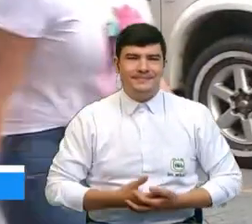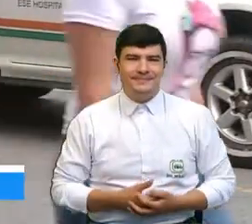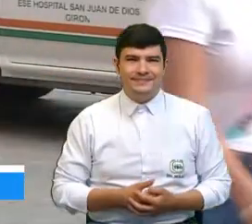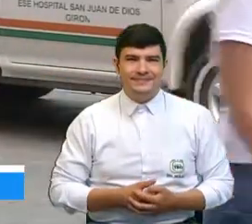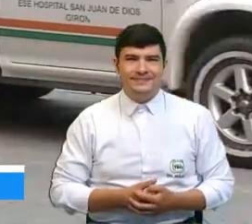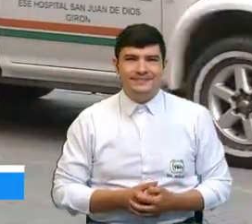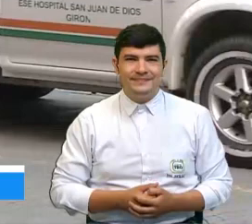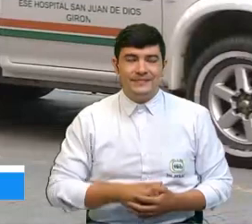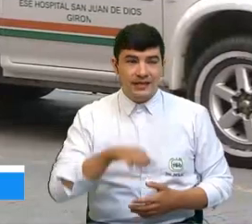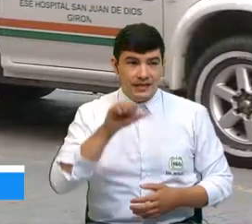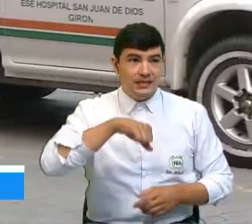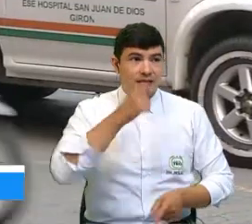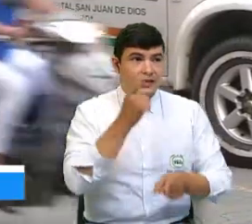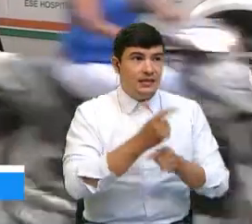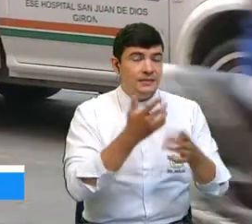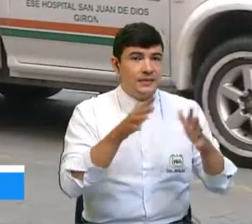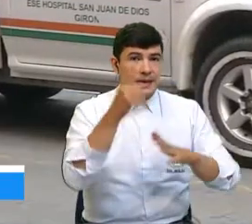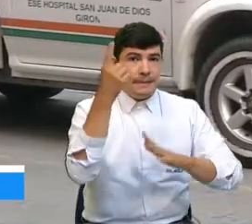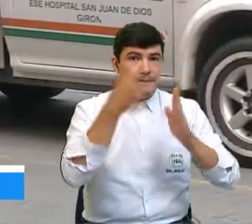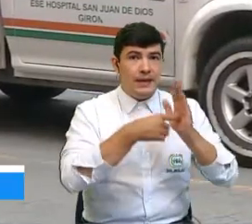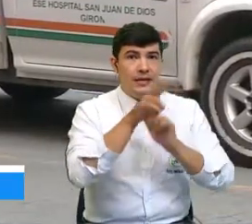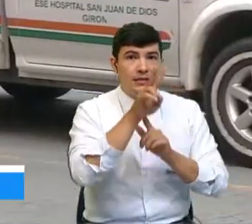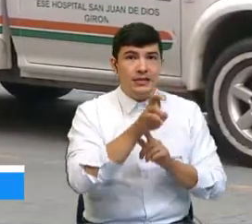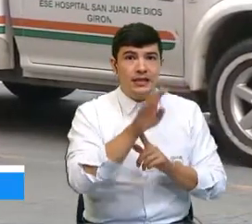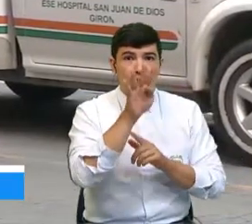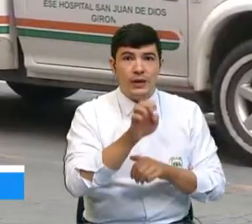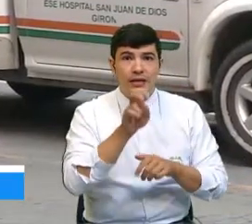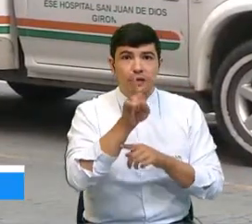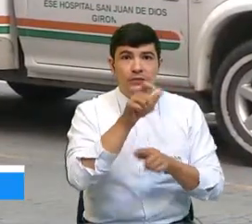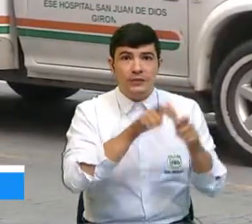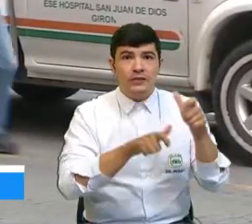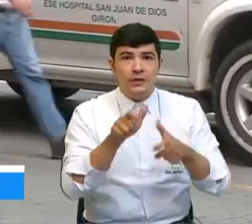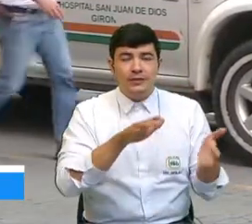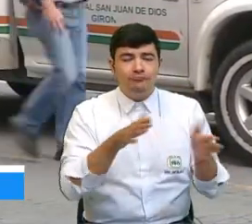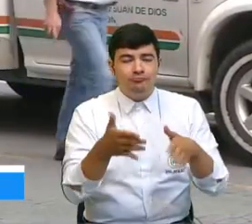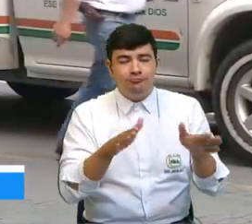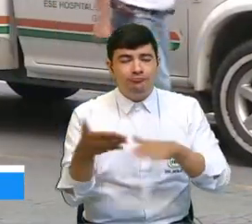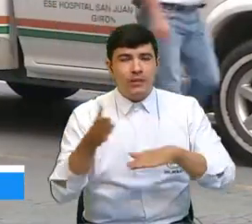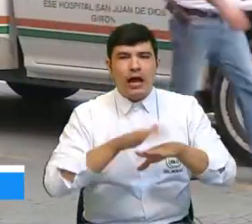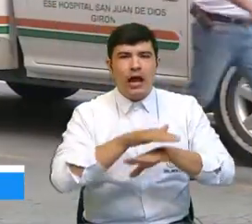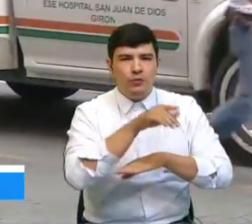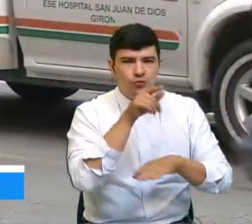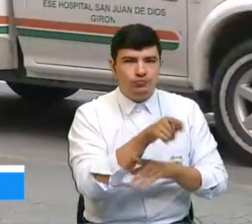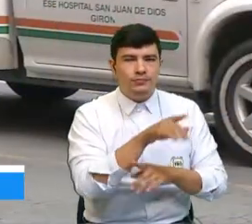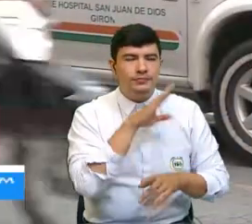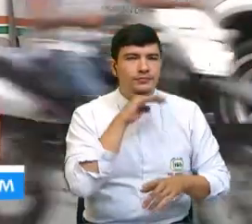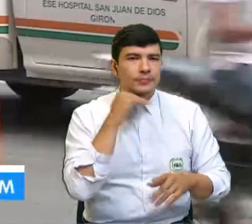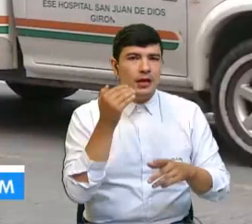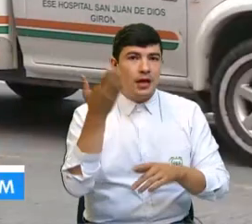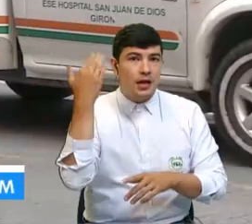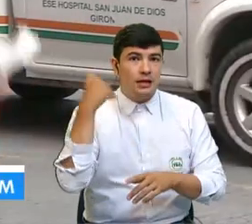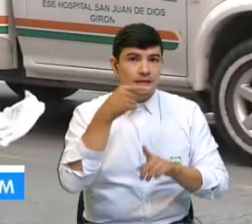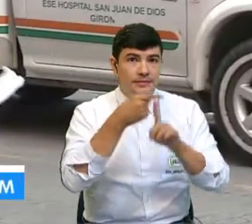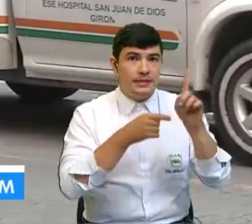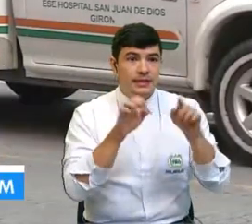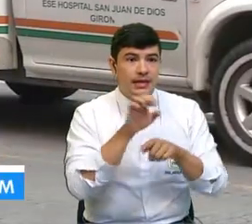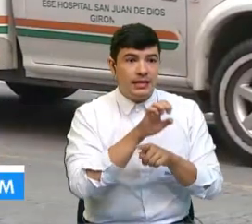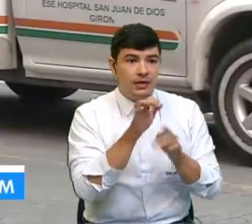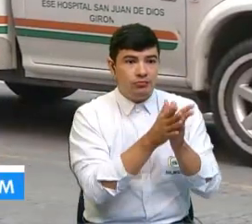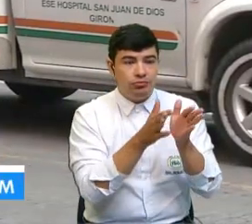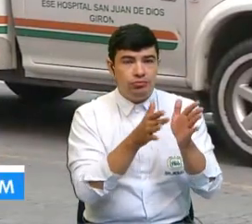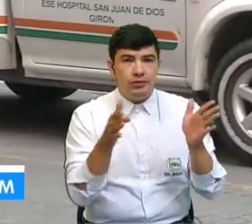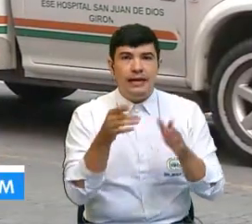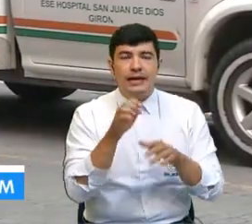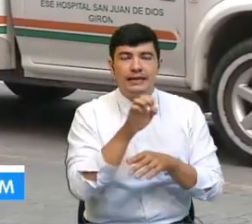así es pues mil 792 fallecimientos a causa de esta enfermedad se presentaron en enero entre enero y